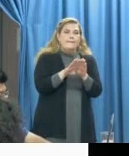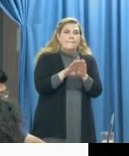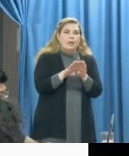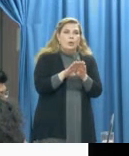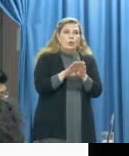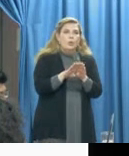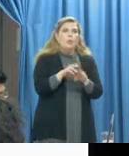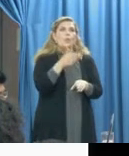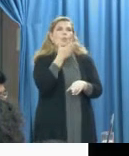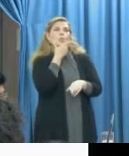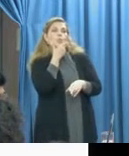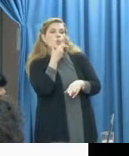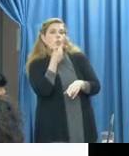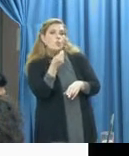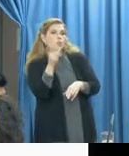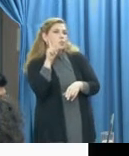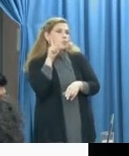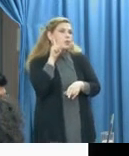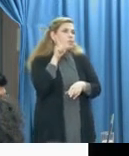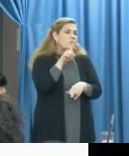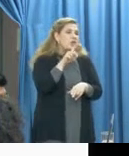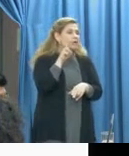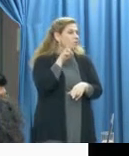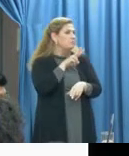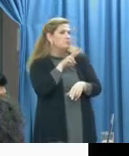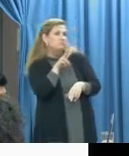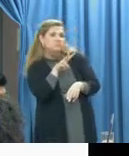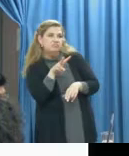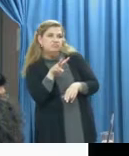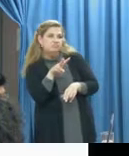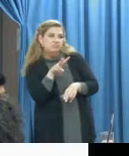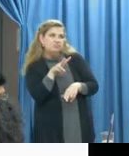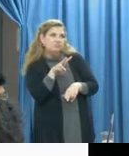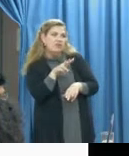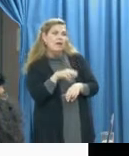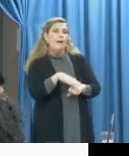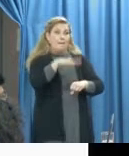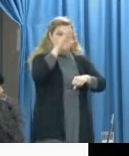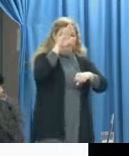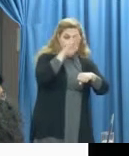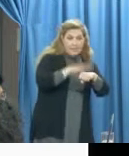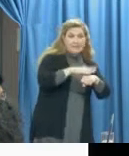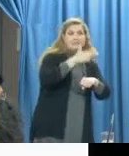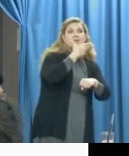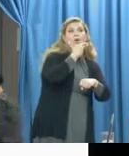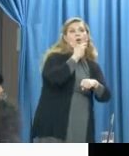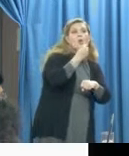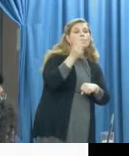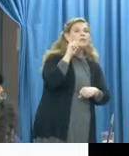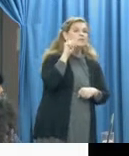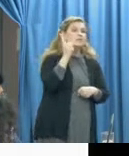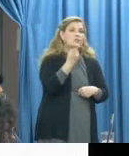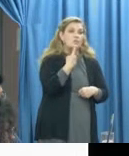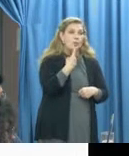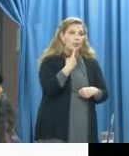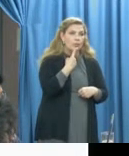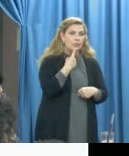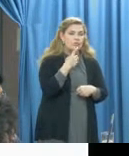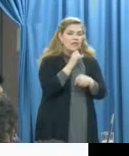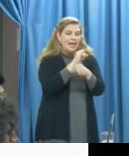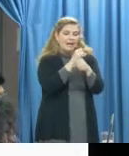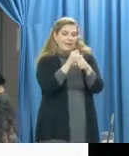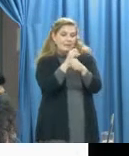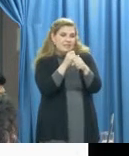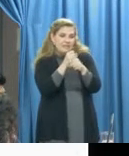Se ha observado que un poquito más frecuente en varones, en las poblaciones